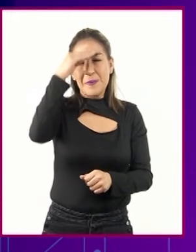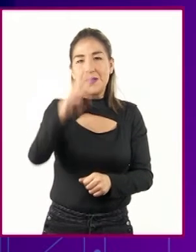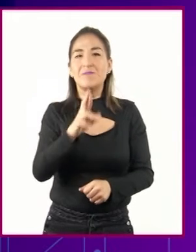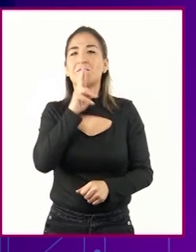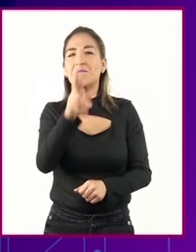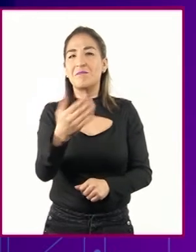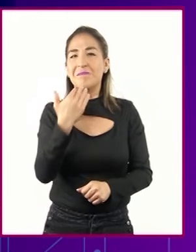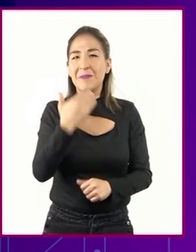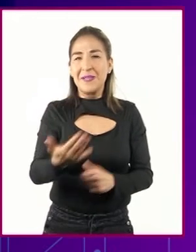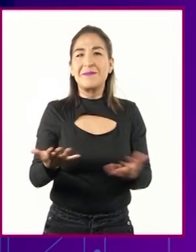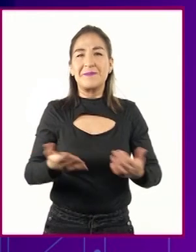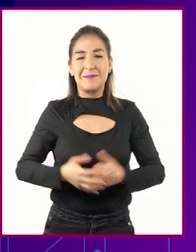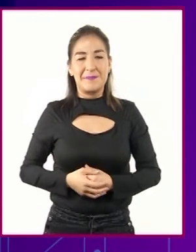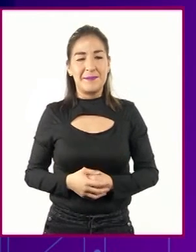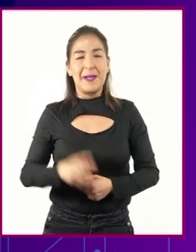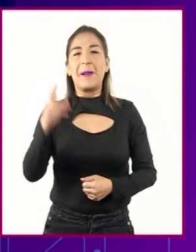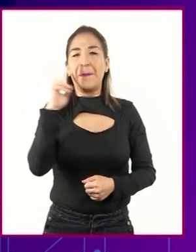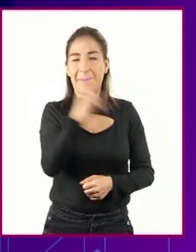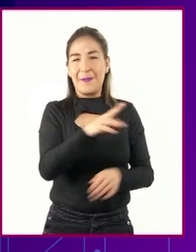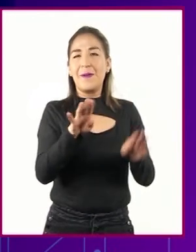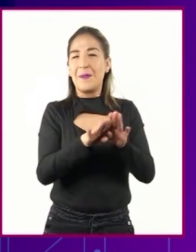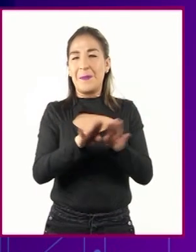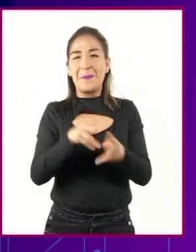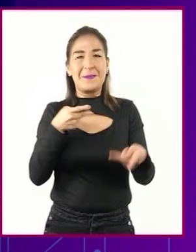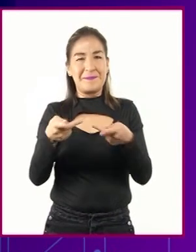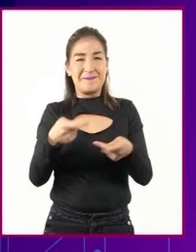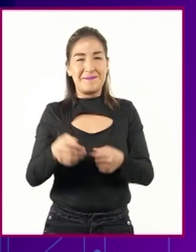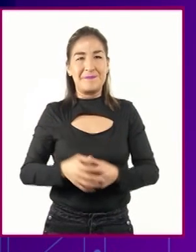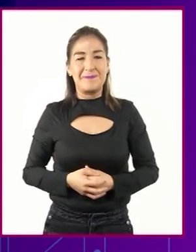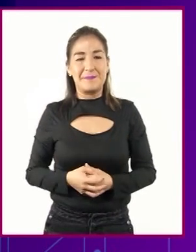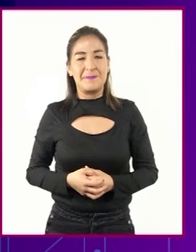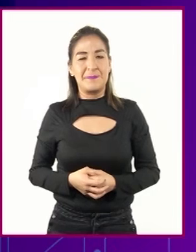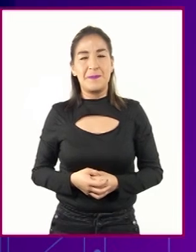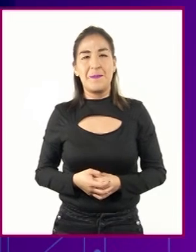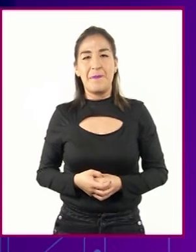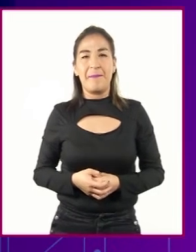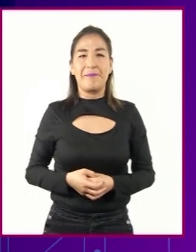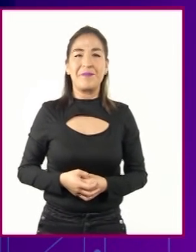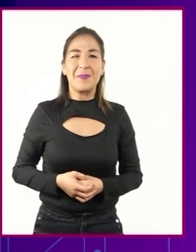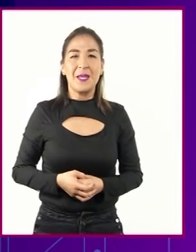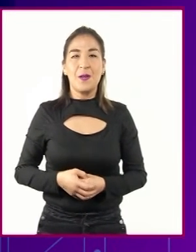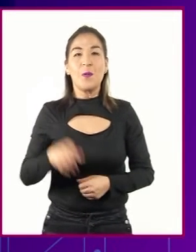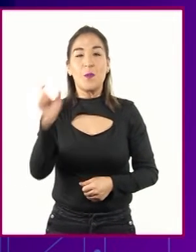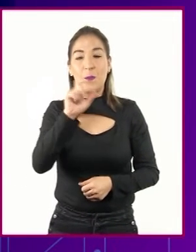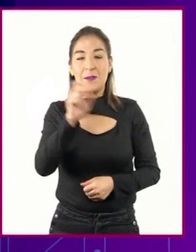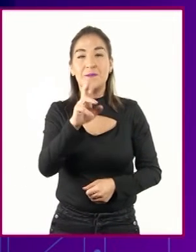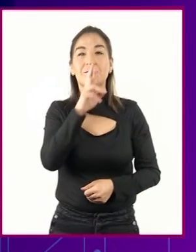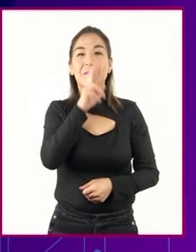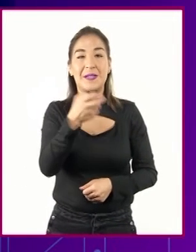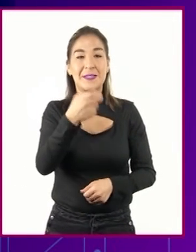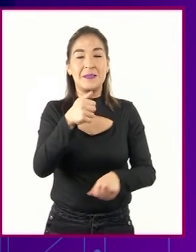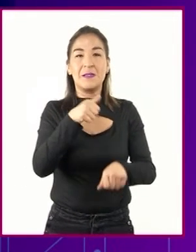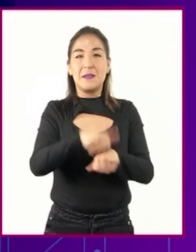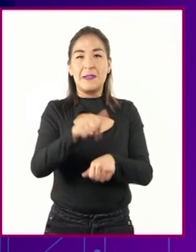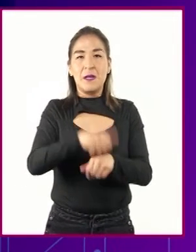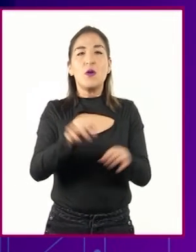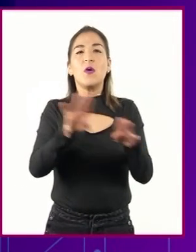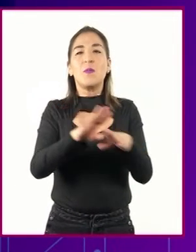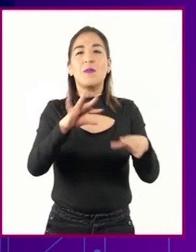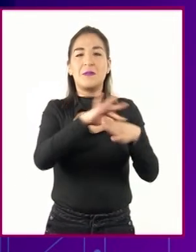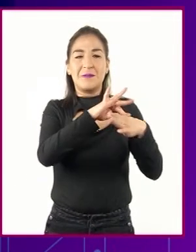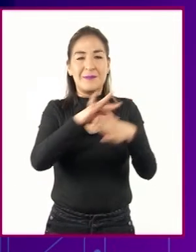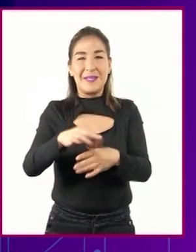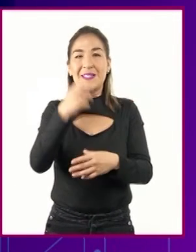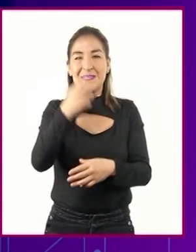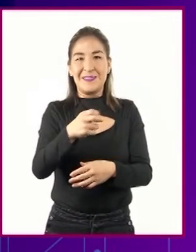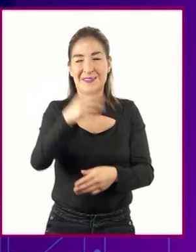resultado correcto? Observemos el procedimiento. Una vez que realizamos las operaciones, siguiendo la jerarquía